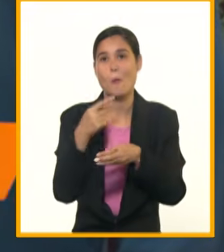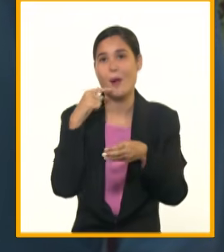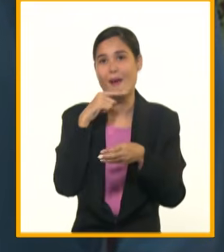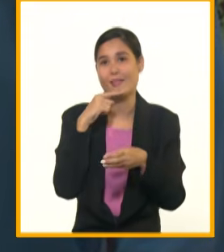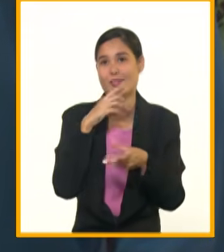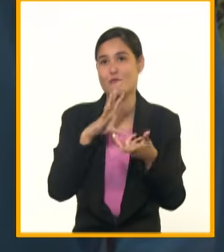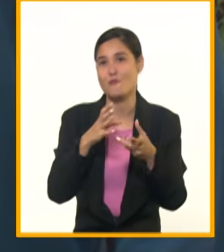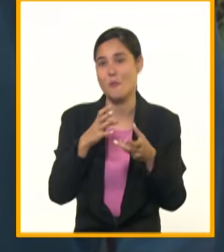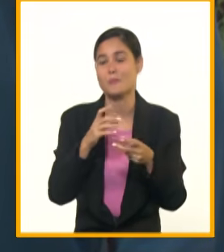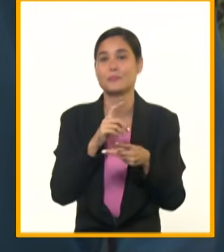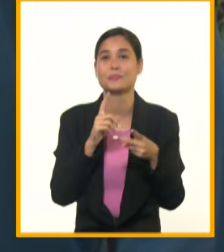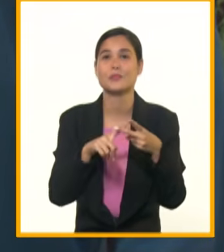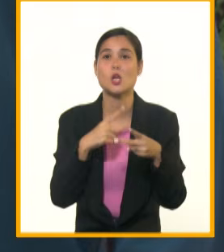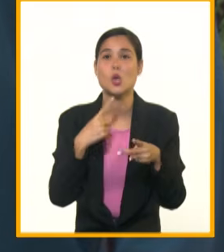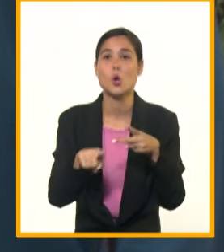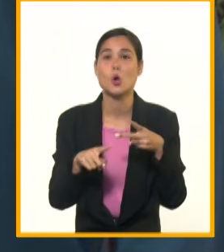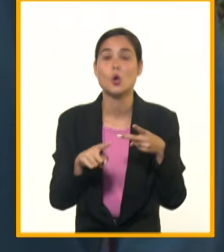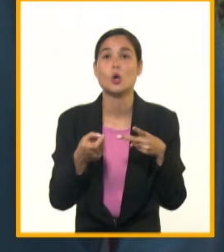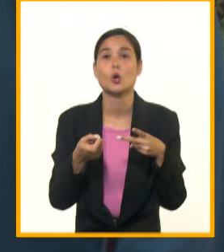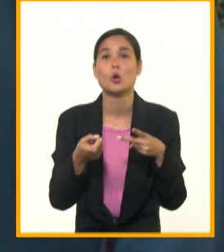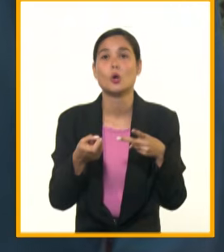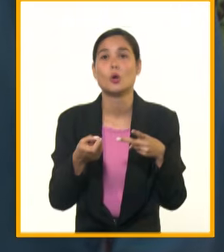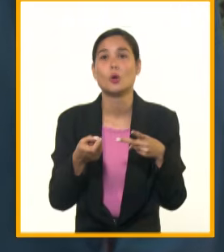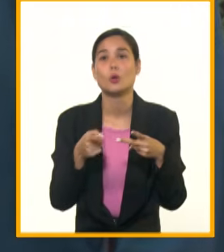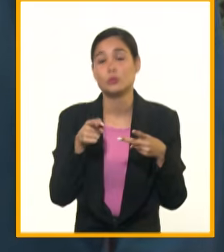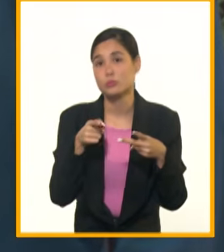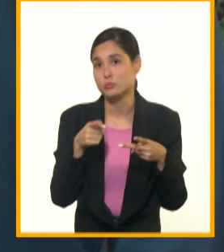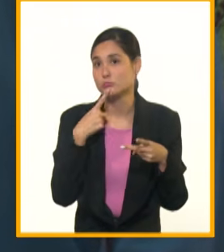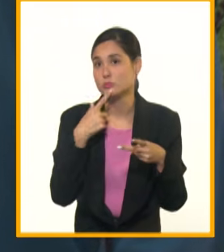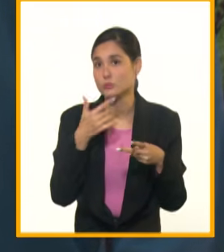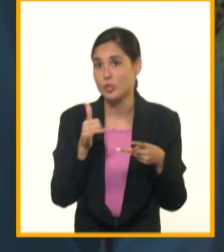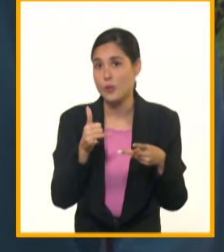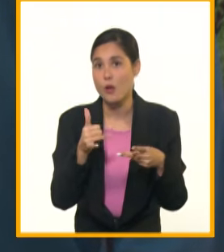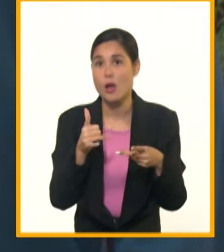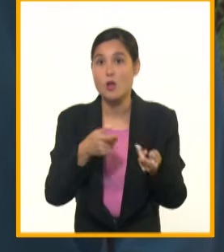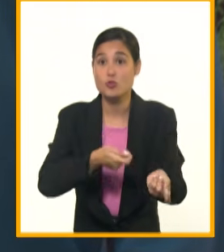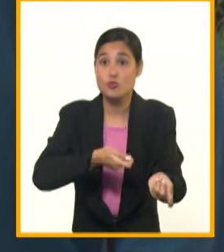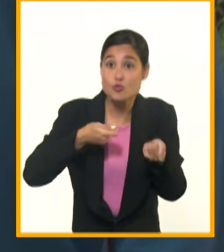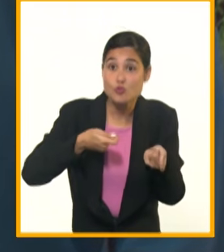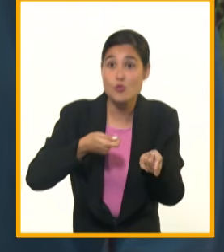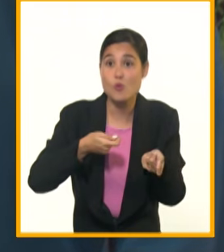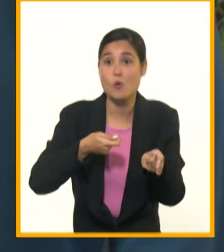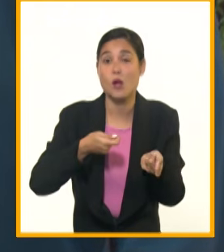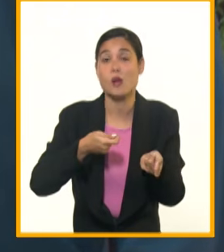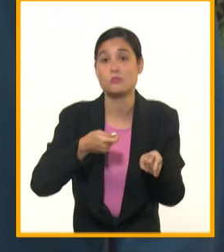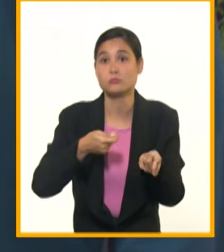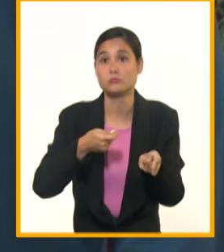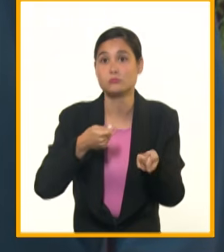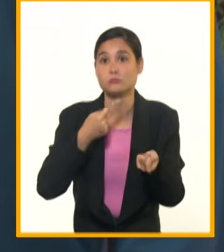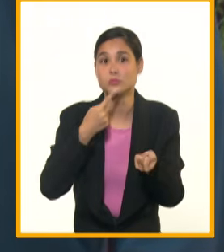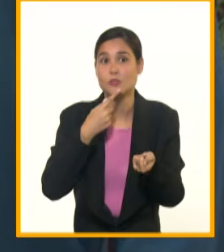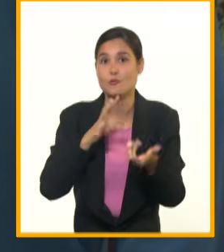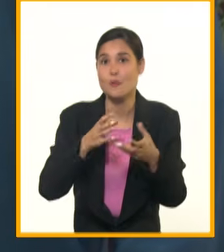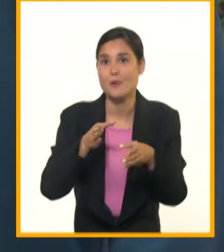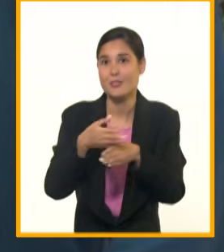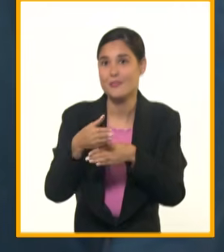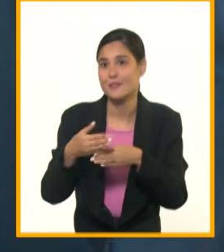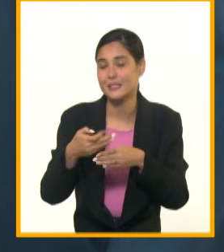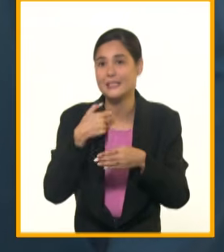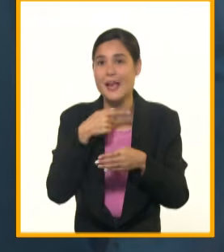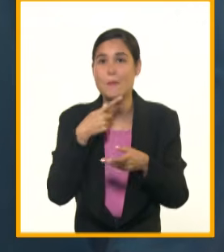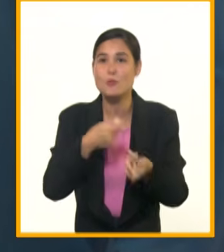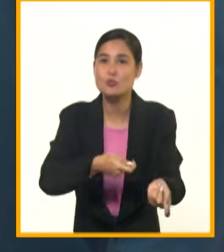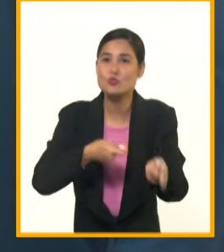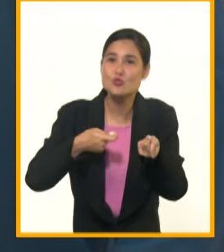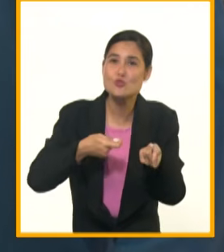de nosotros, que van de la mano de productor a productor, y tenemos dos variedades de yuca, una que es la angolana y otra que es la